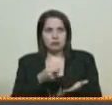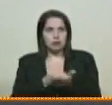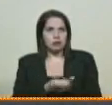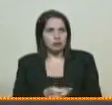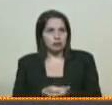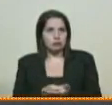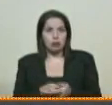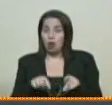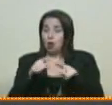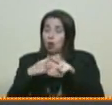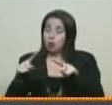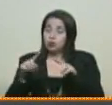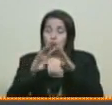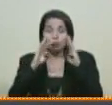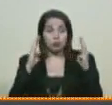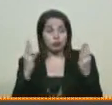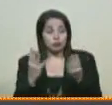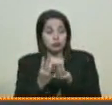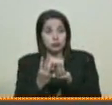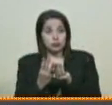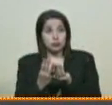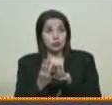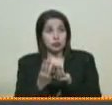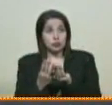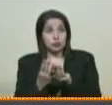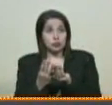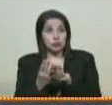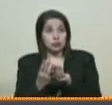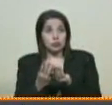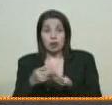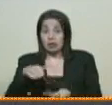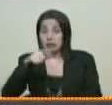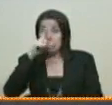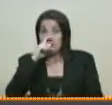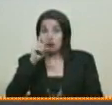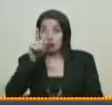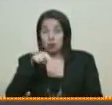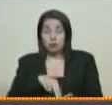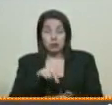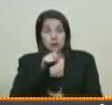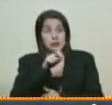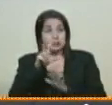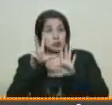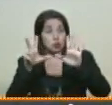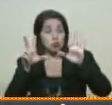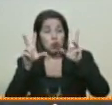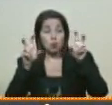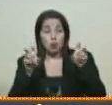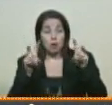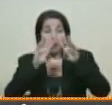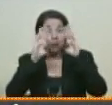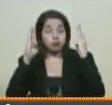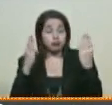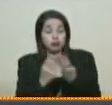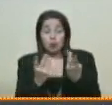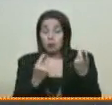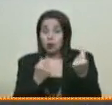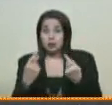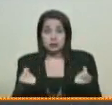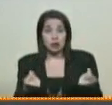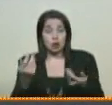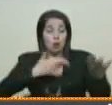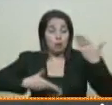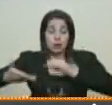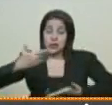Es otro mundo que estamos creando. Y el año 2018 es nuestro año. Es el año del nacimiento de un nuevo mundo monetario, financiero,